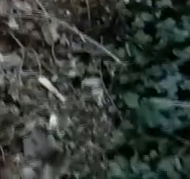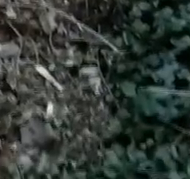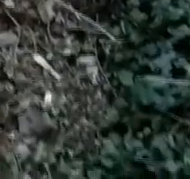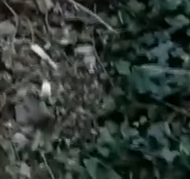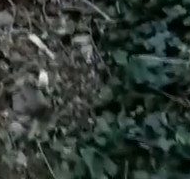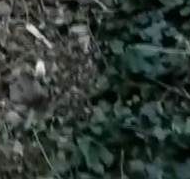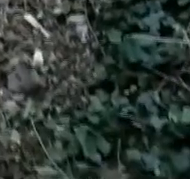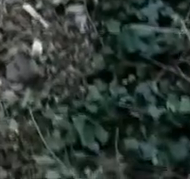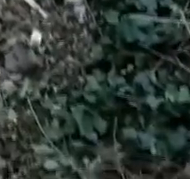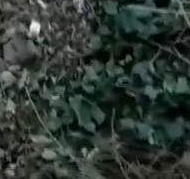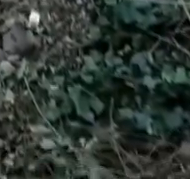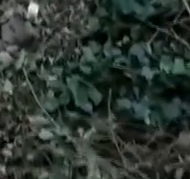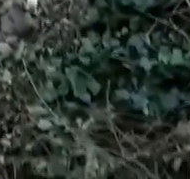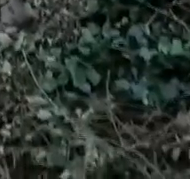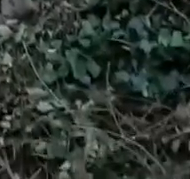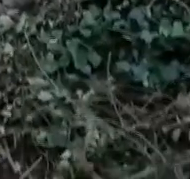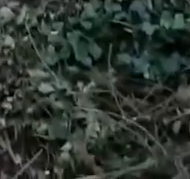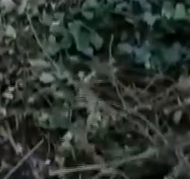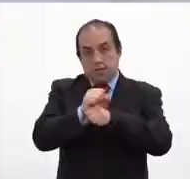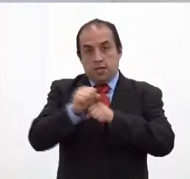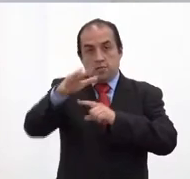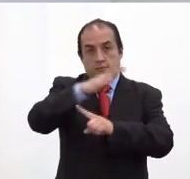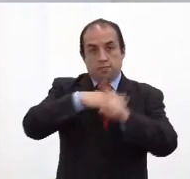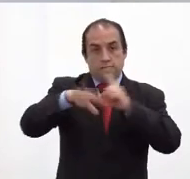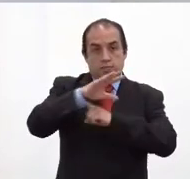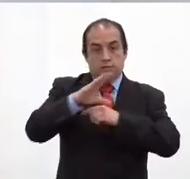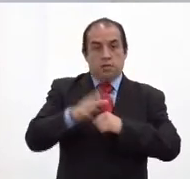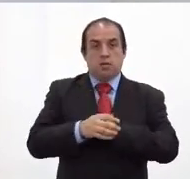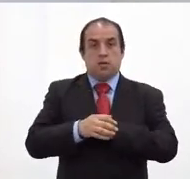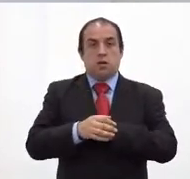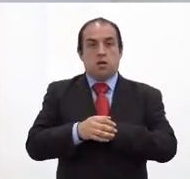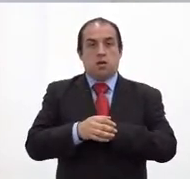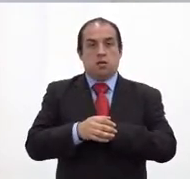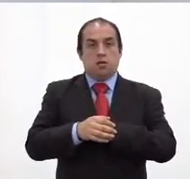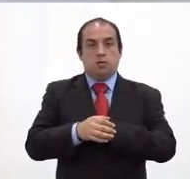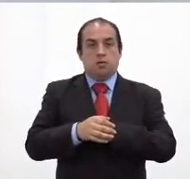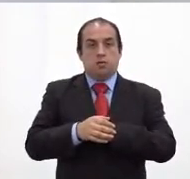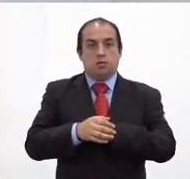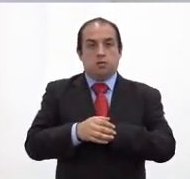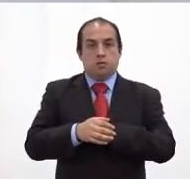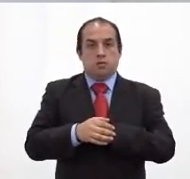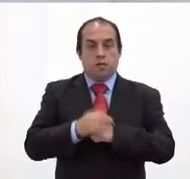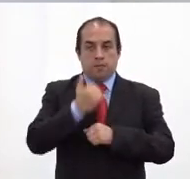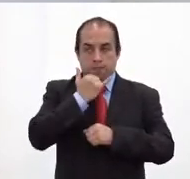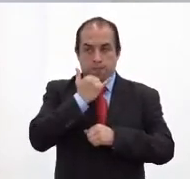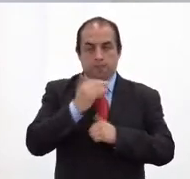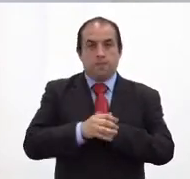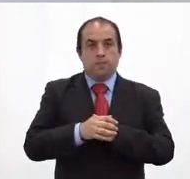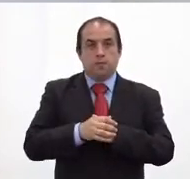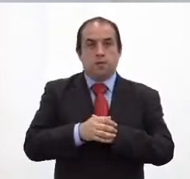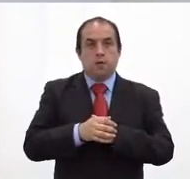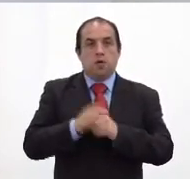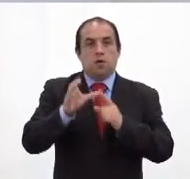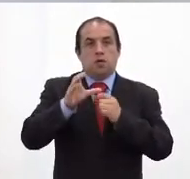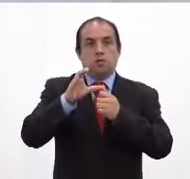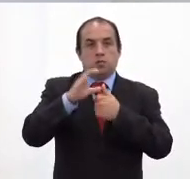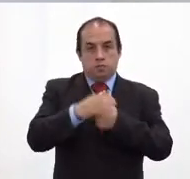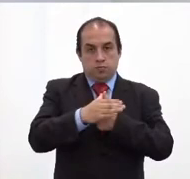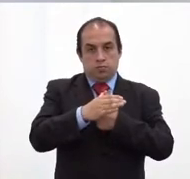alta la hace Secretaría de Medio Ambiente con la Comisión Nacional de, con la Comisión